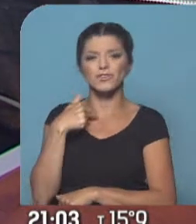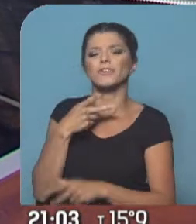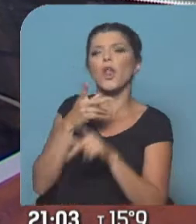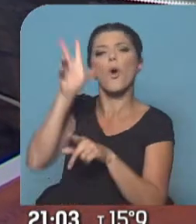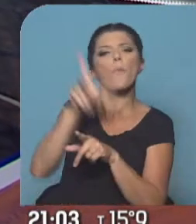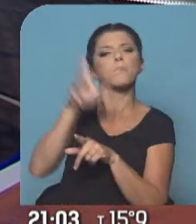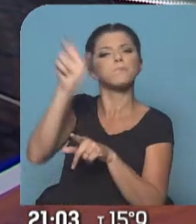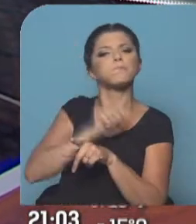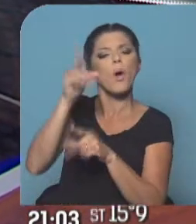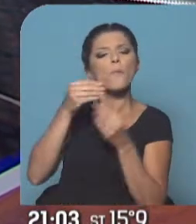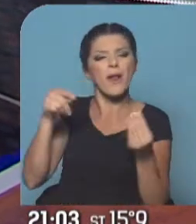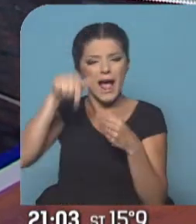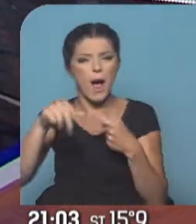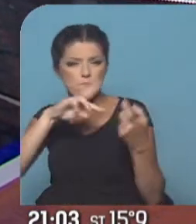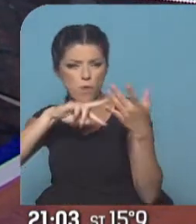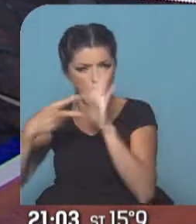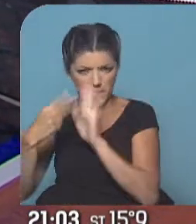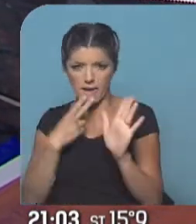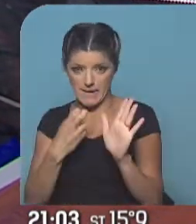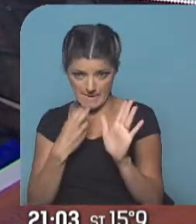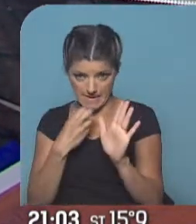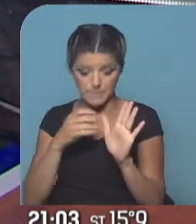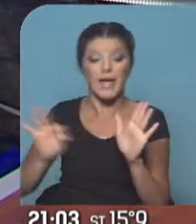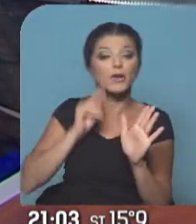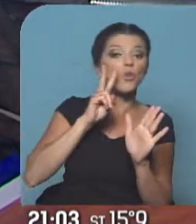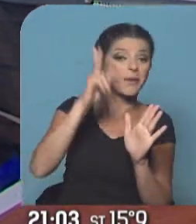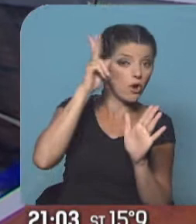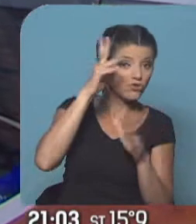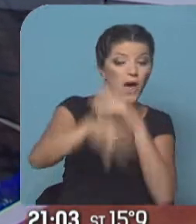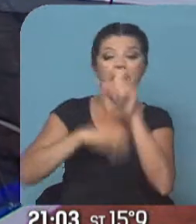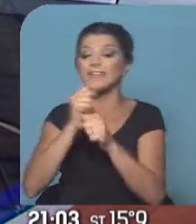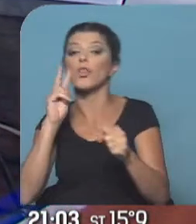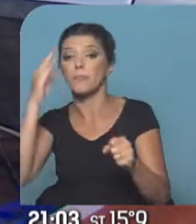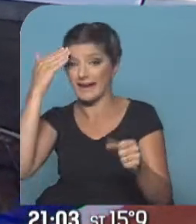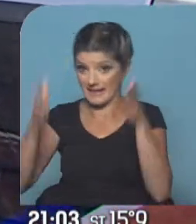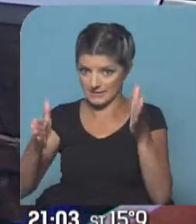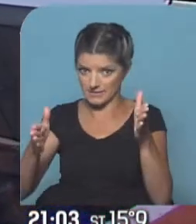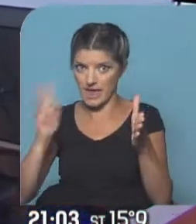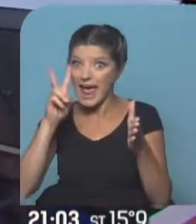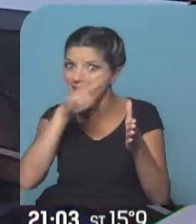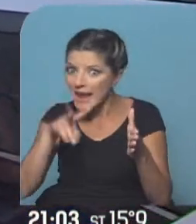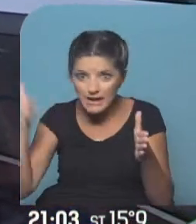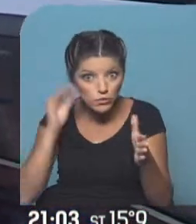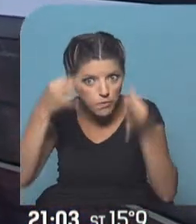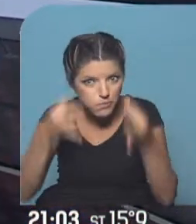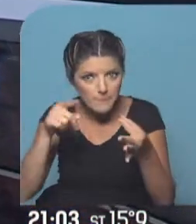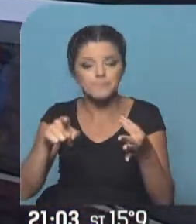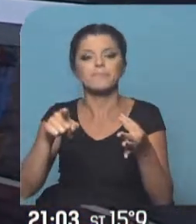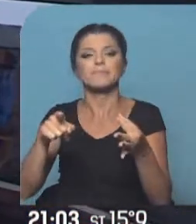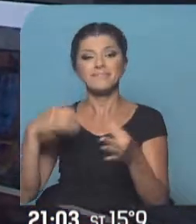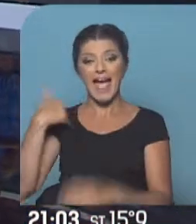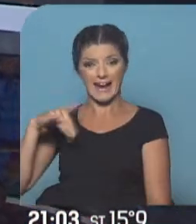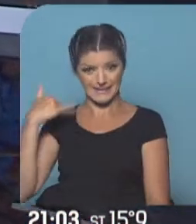la Argentina. Esto ocurrió entre 2008 y 2015 y lean y escuchen bien, el perjuicio económico para la